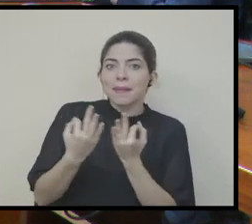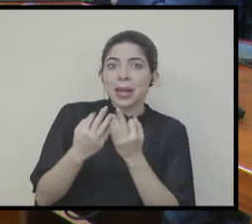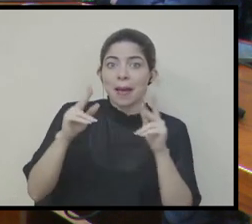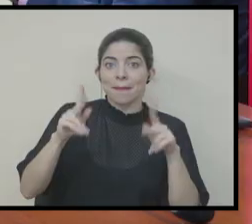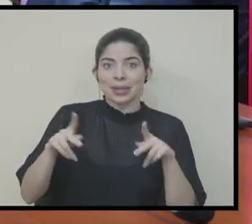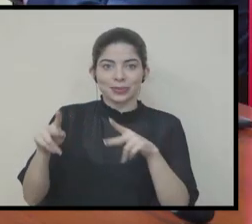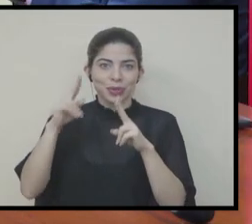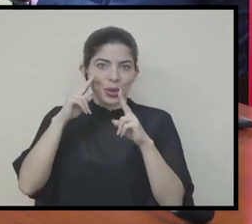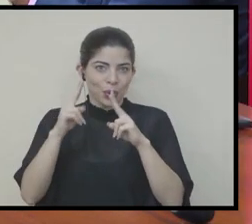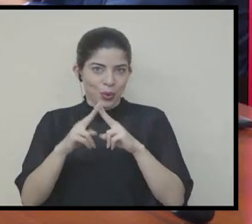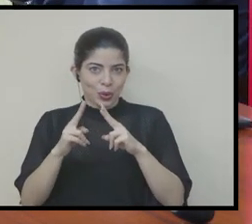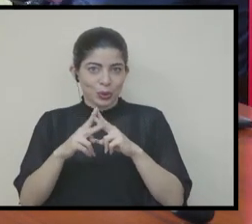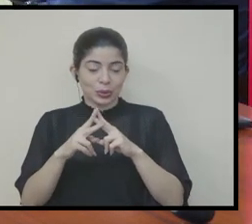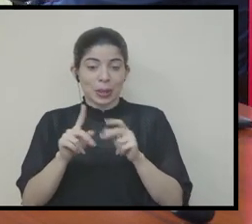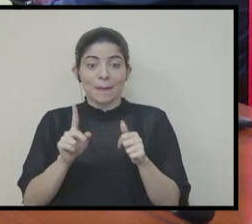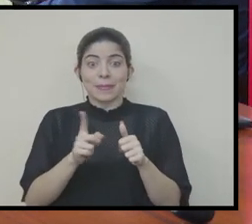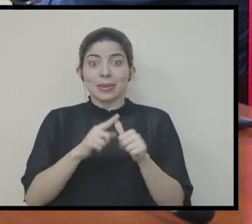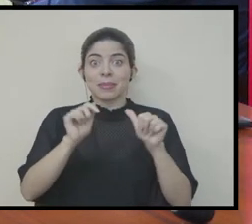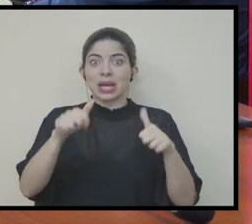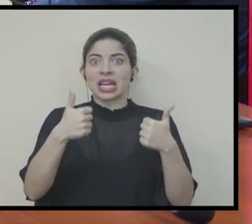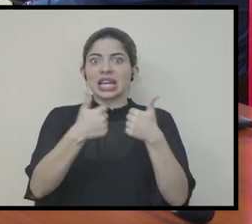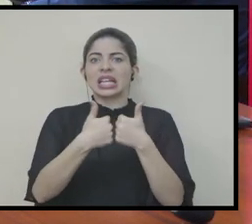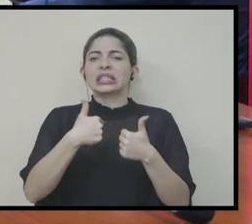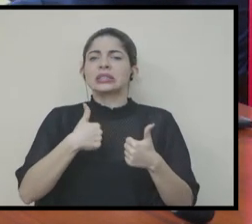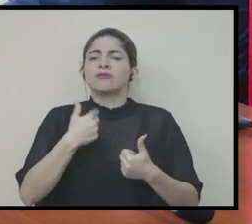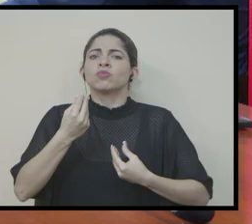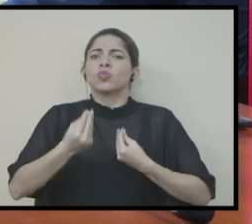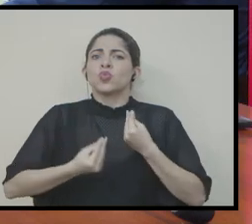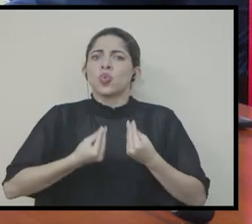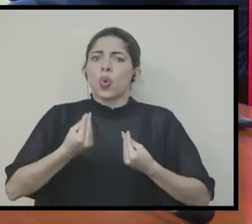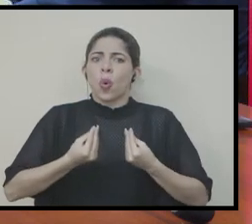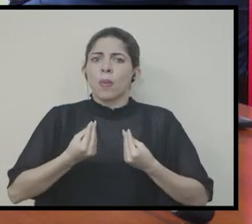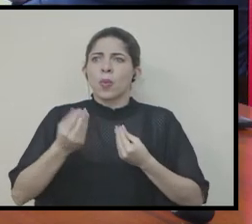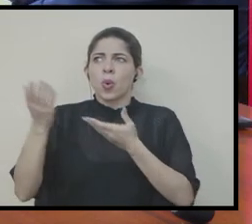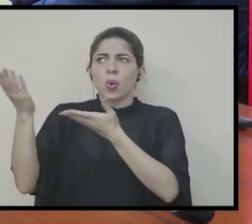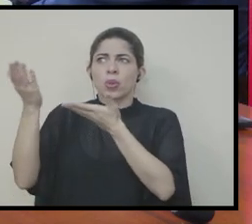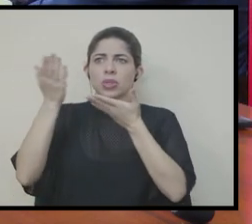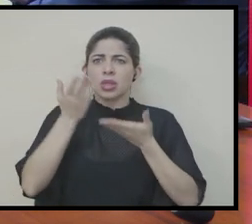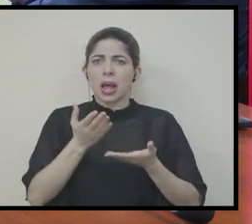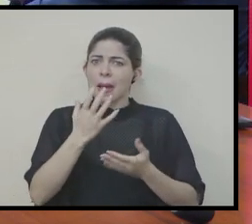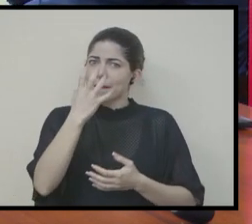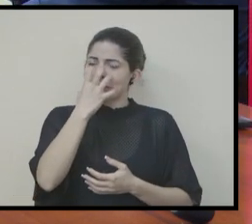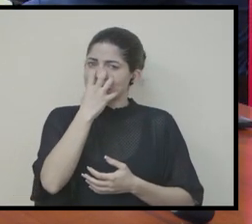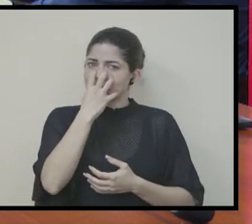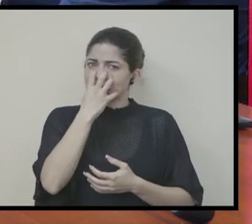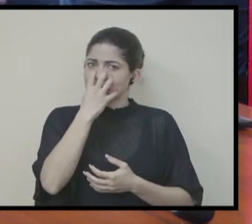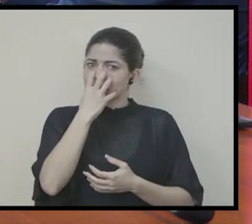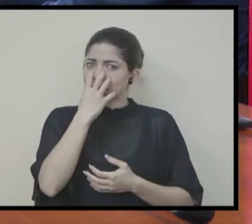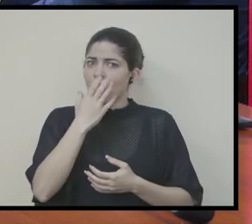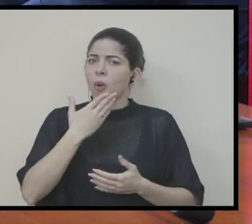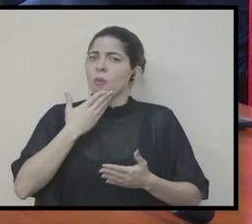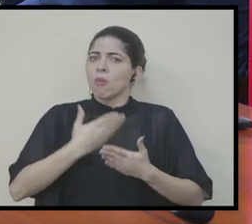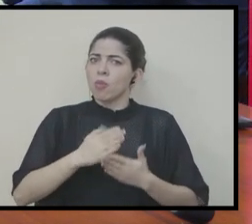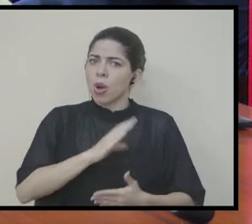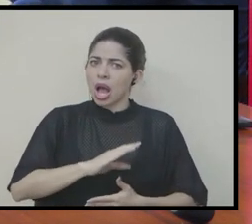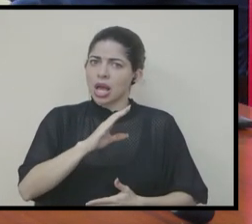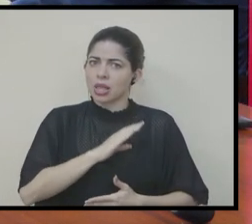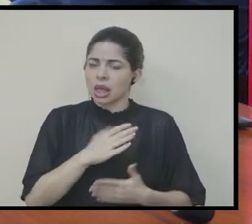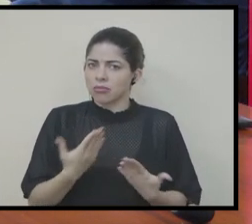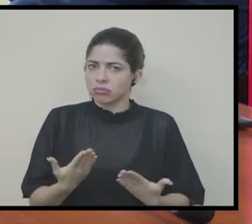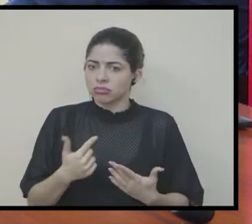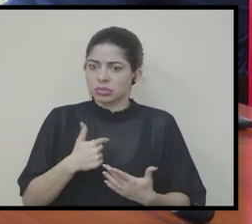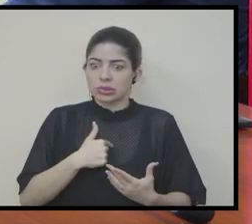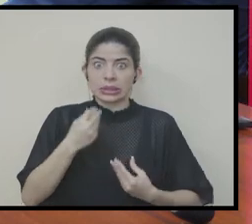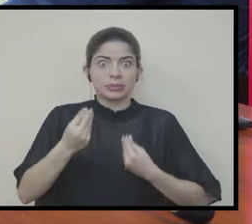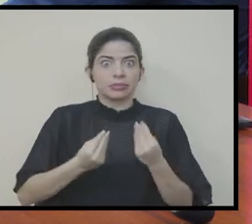conocidos, ¿verdad? Entonces, el primer reto que yo tenía era, ¿cómo hago para traer una mascarilla buena? O sea, primero, ¿qué